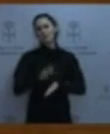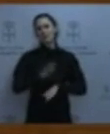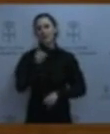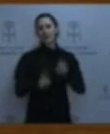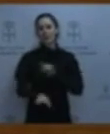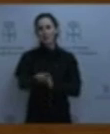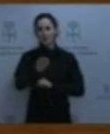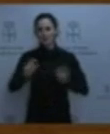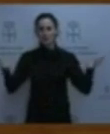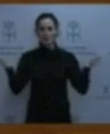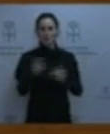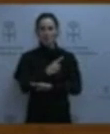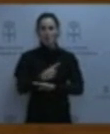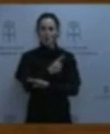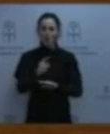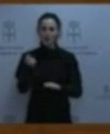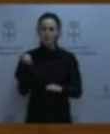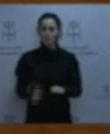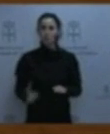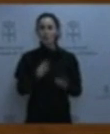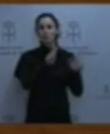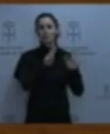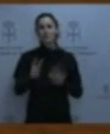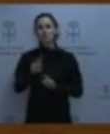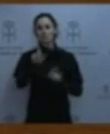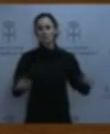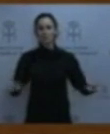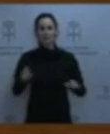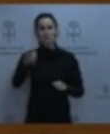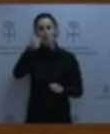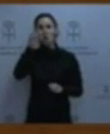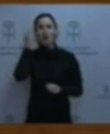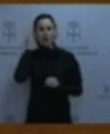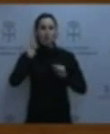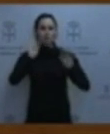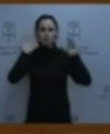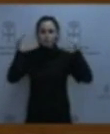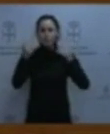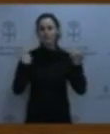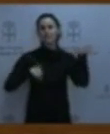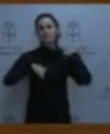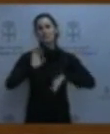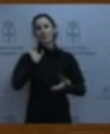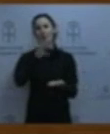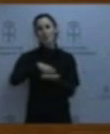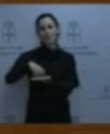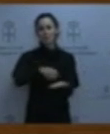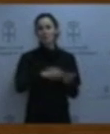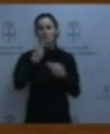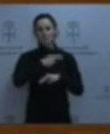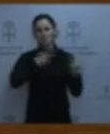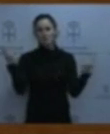de reducir la jornada laboral y el salario en 28 contratos de un personal que atiende a alumnas y alumnos con necesidades educativas especiales en los centros públicos y que